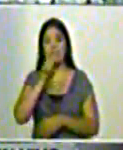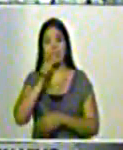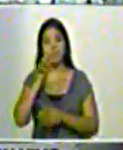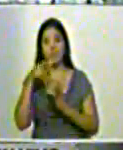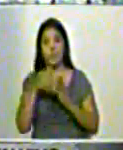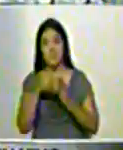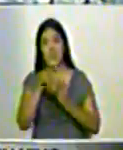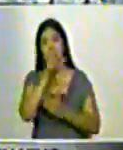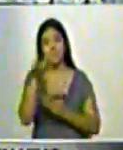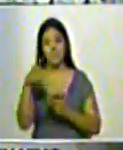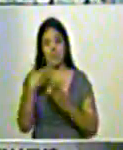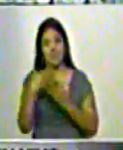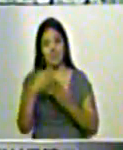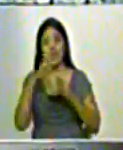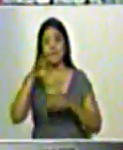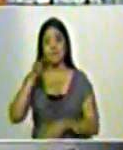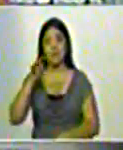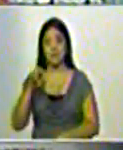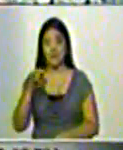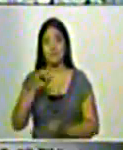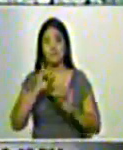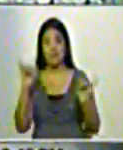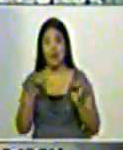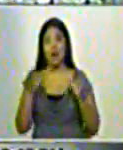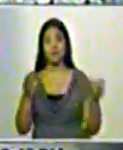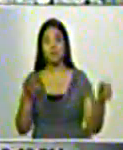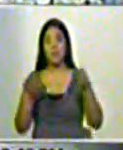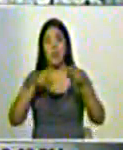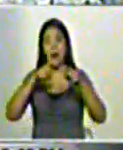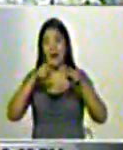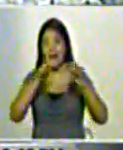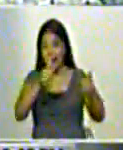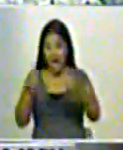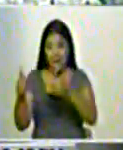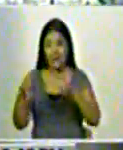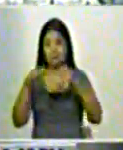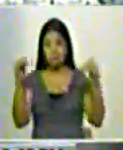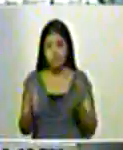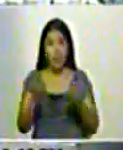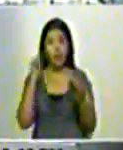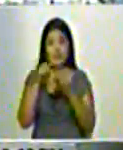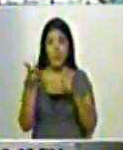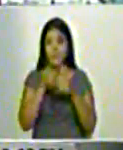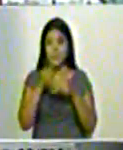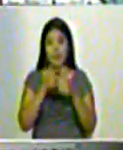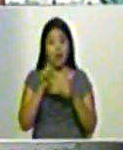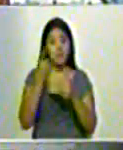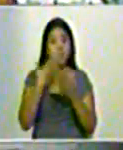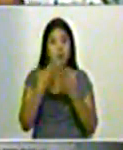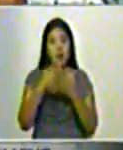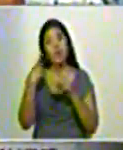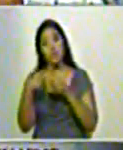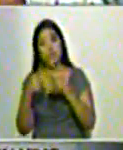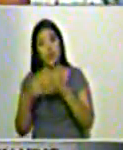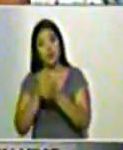121.803 testigos. El CNE ha establecido una cantidad de mesas y cada mesa tiene un testigo principal y dos suplentes, un